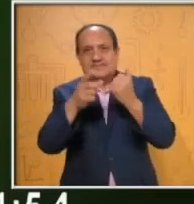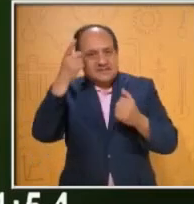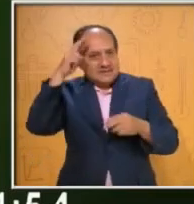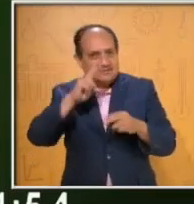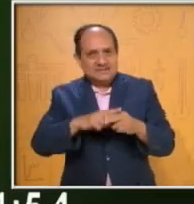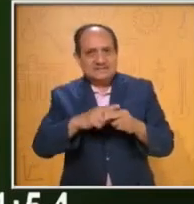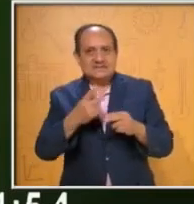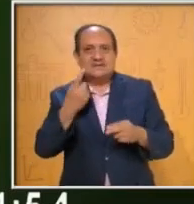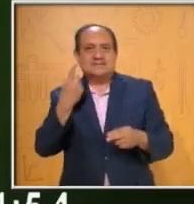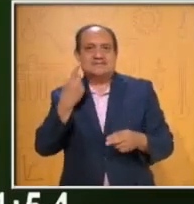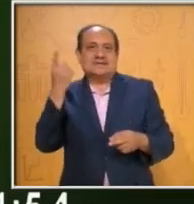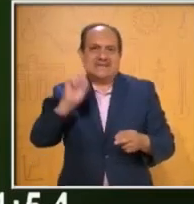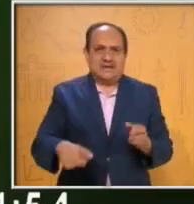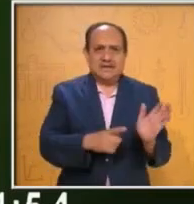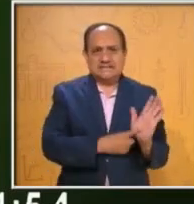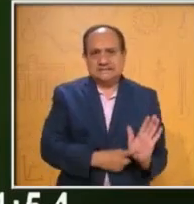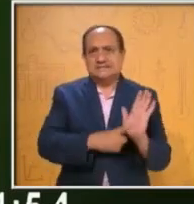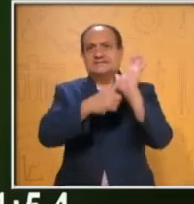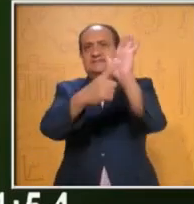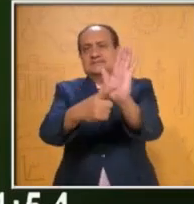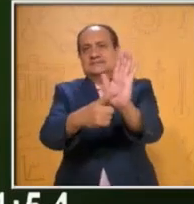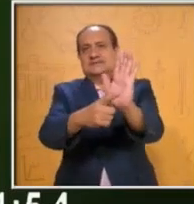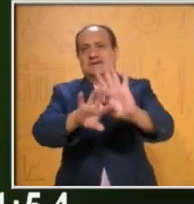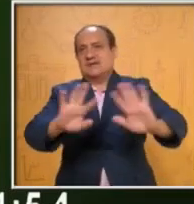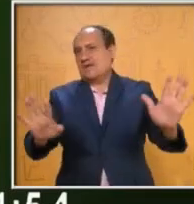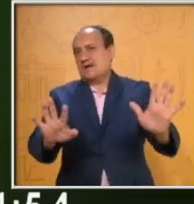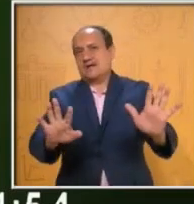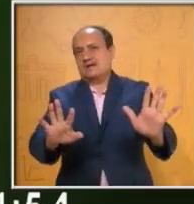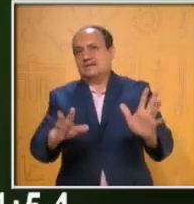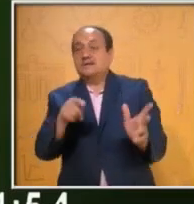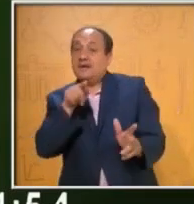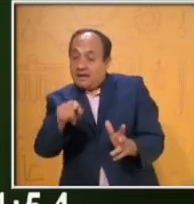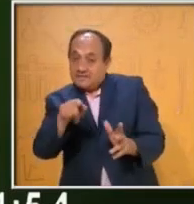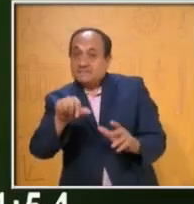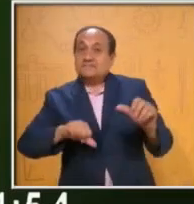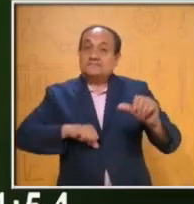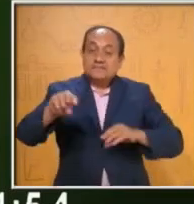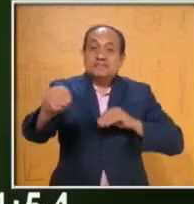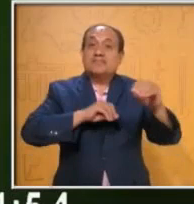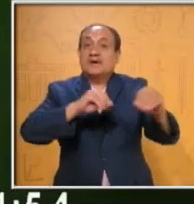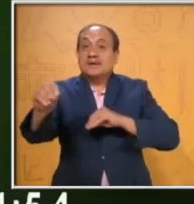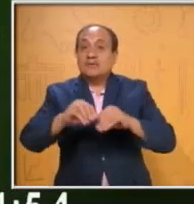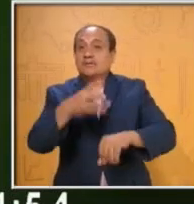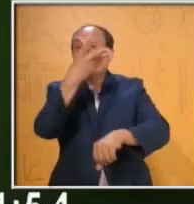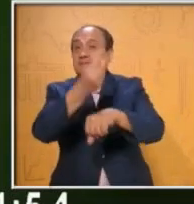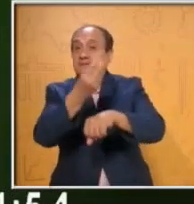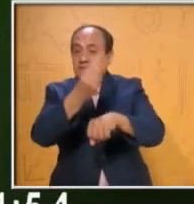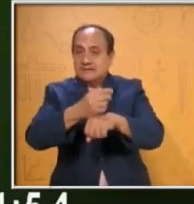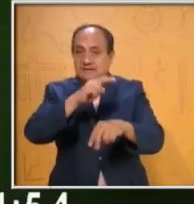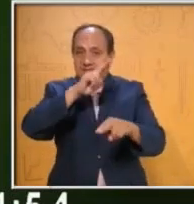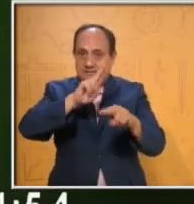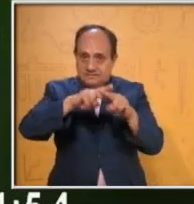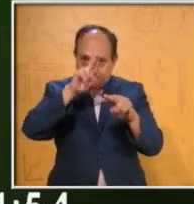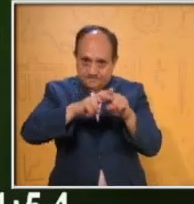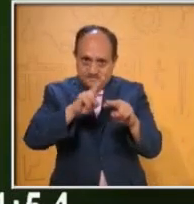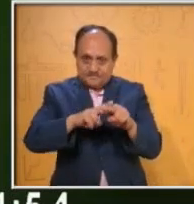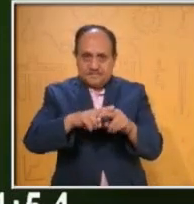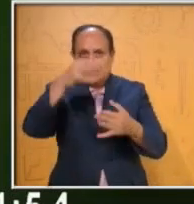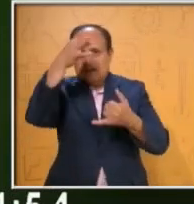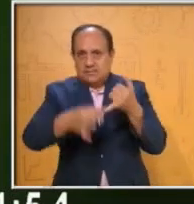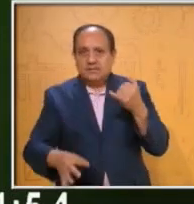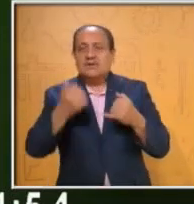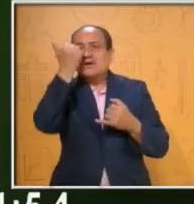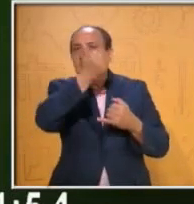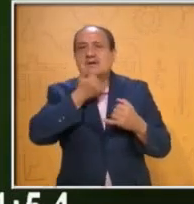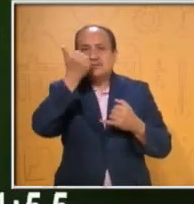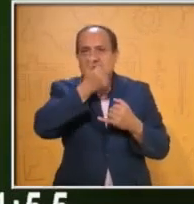al director ya que actuarán para arreglar las bancas. Por último, los alumnos